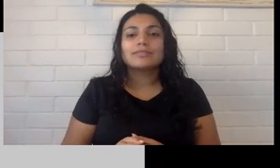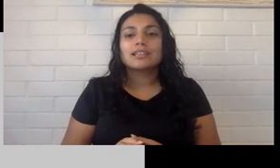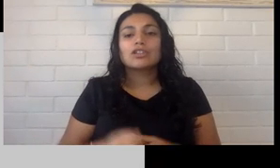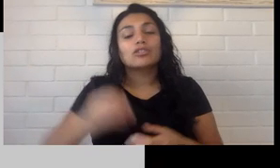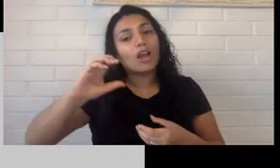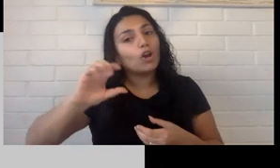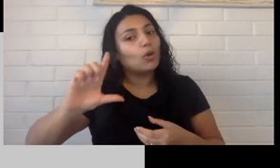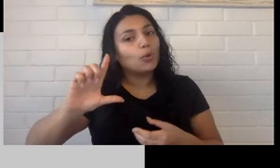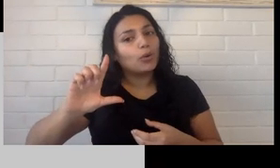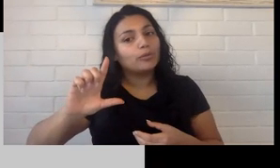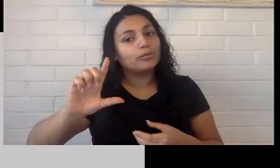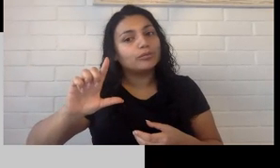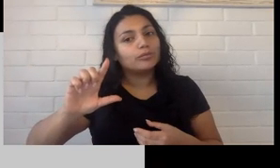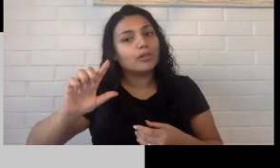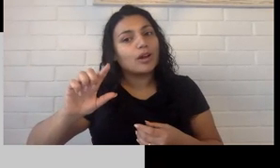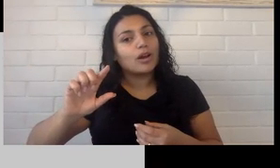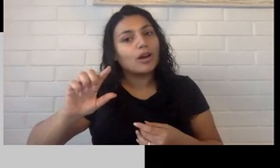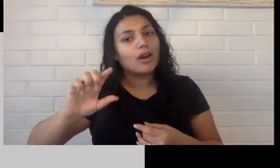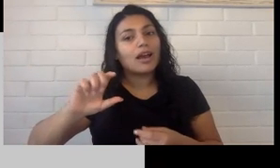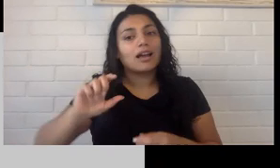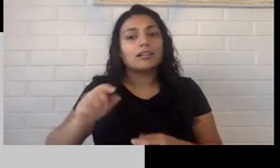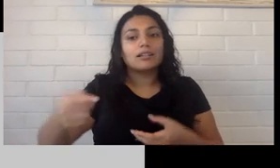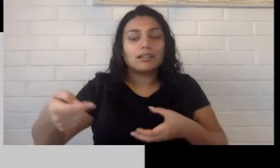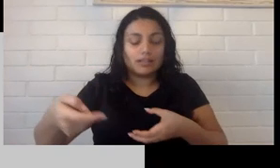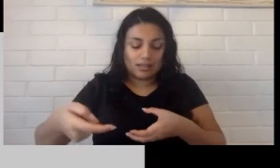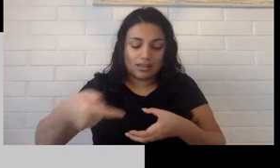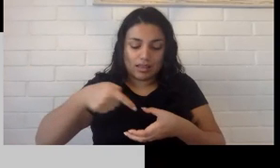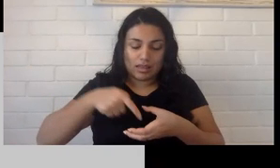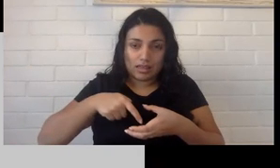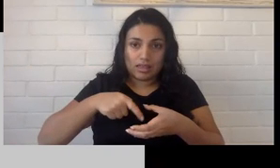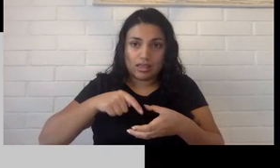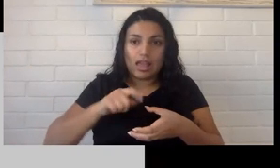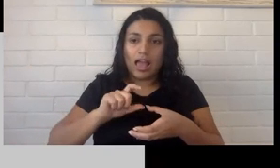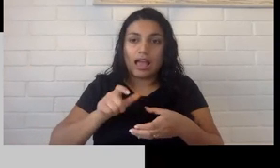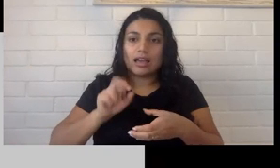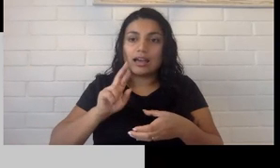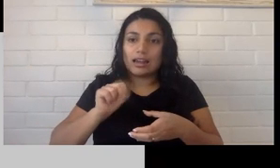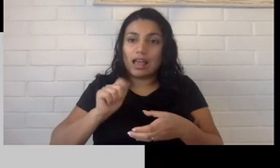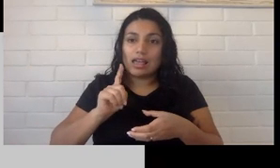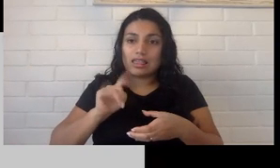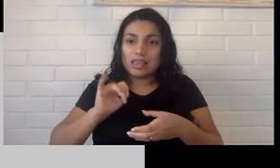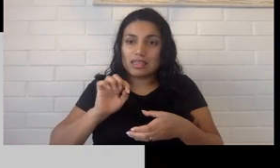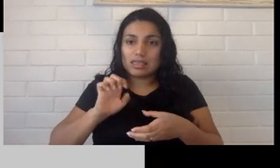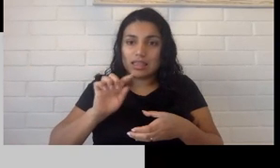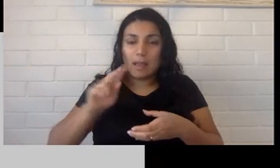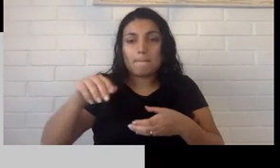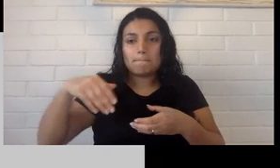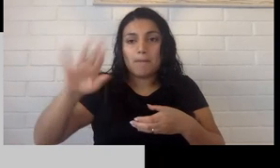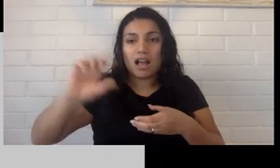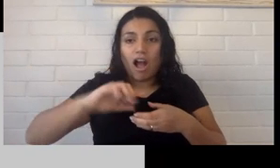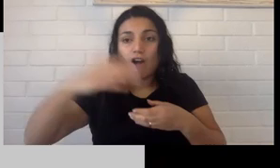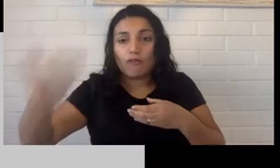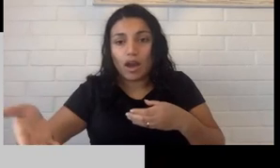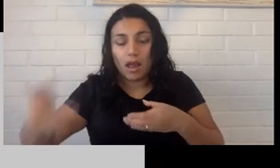del ion cloruro, el gradiente de concentración es hacia el interior, porque hay más afuera y menos adentro, pero desde el punto de